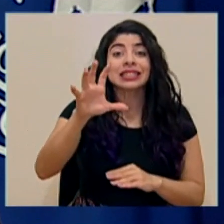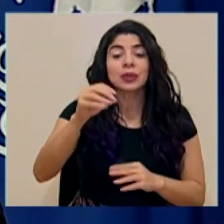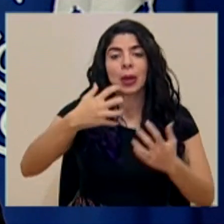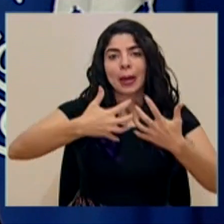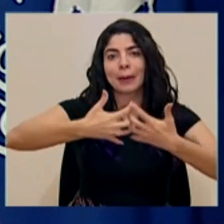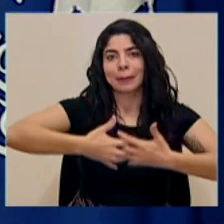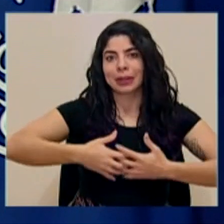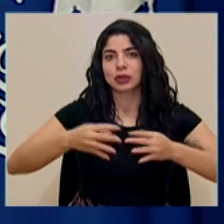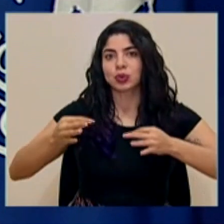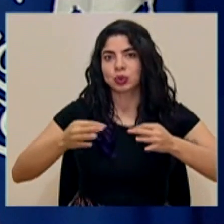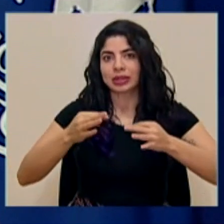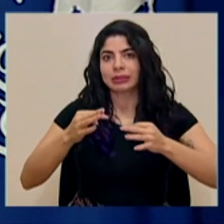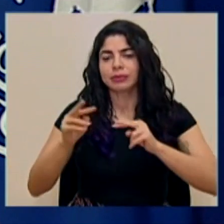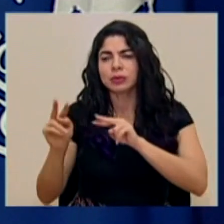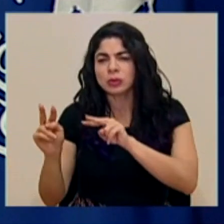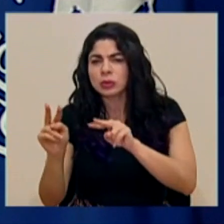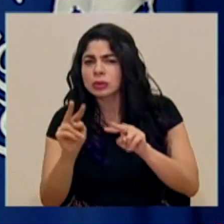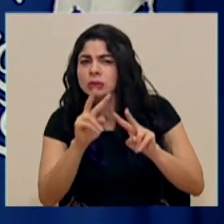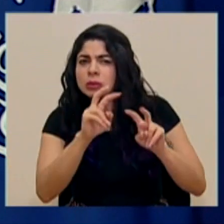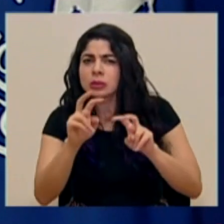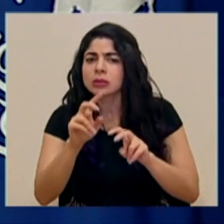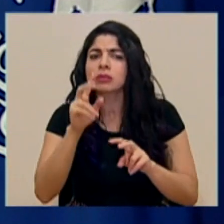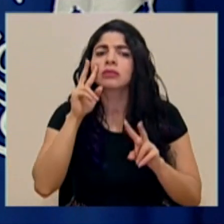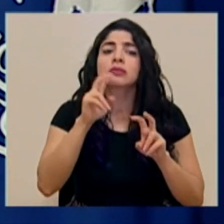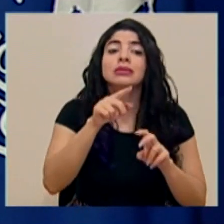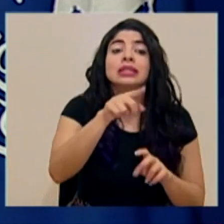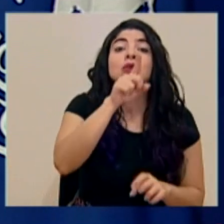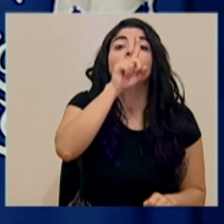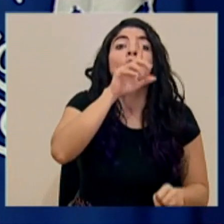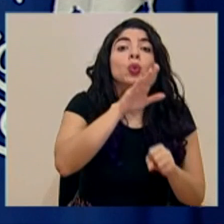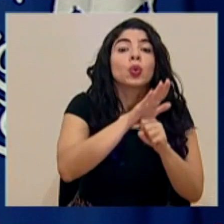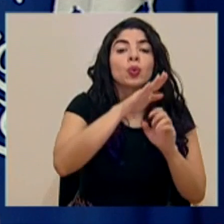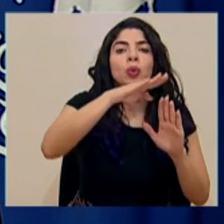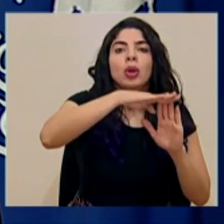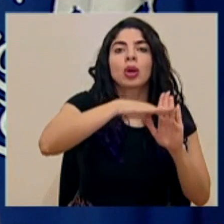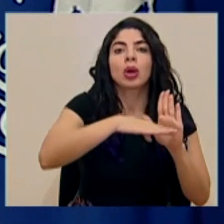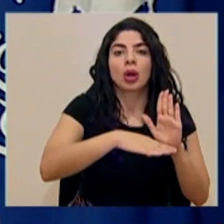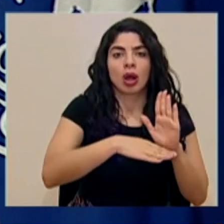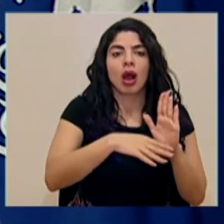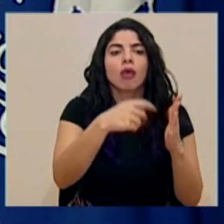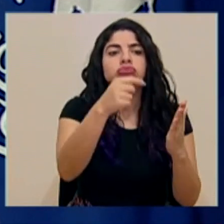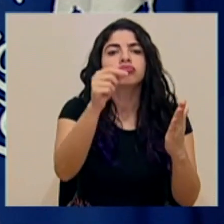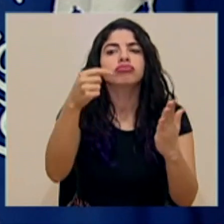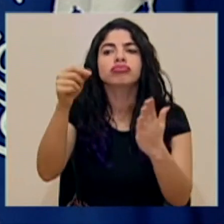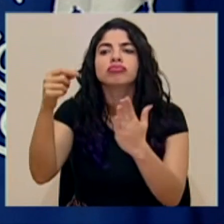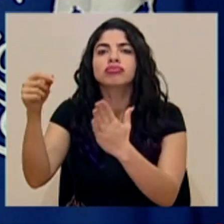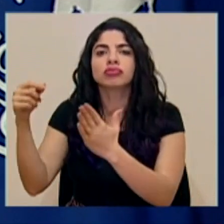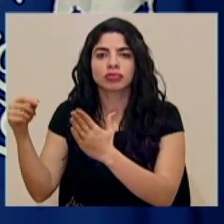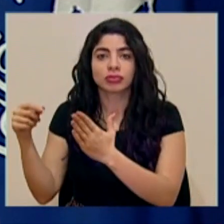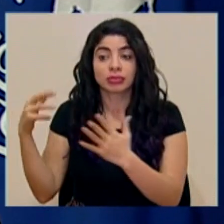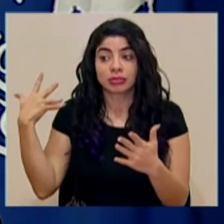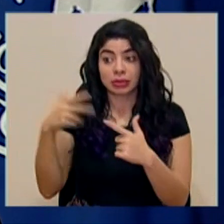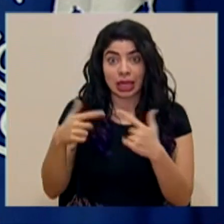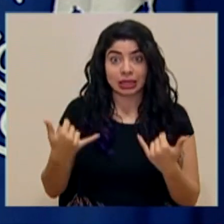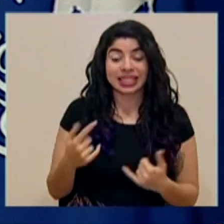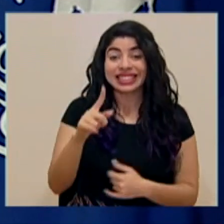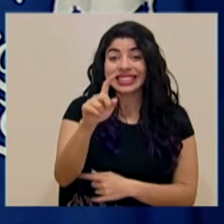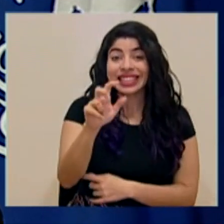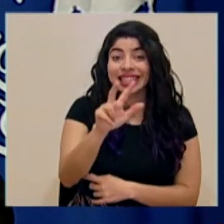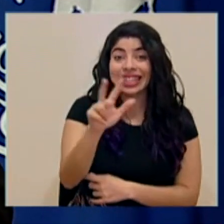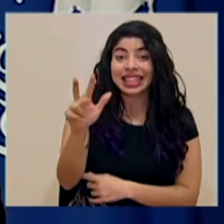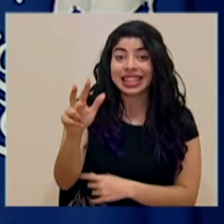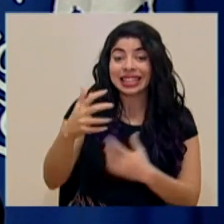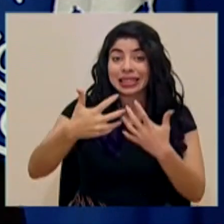turísticas para garantizar el cumplimiento de los protocolos sanitarios. Al día de hoy también 133